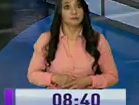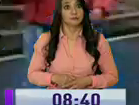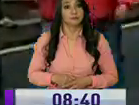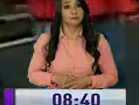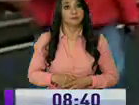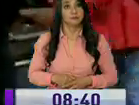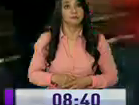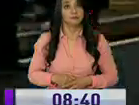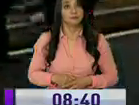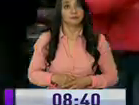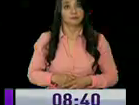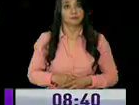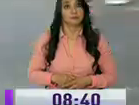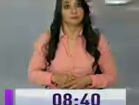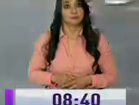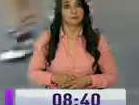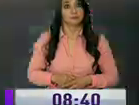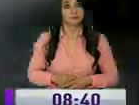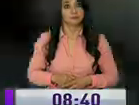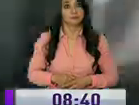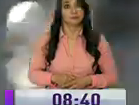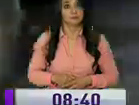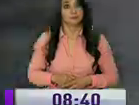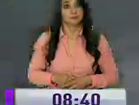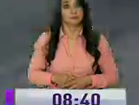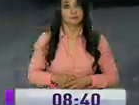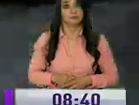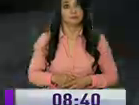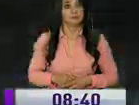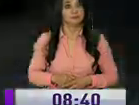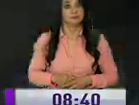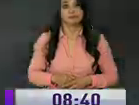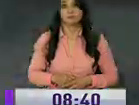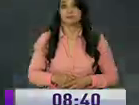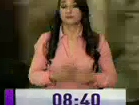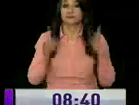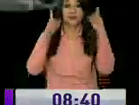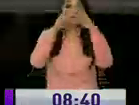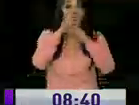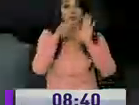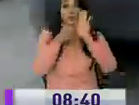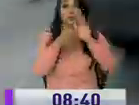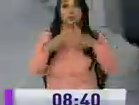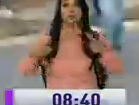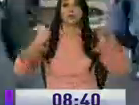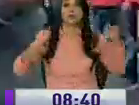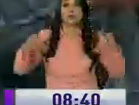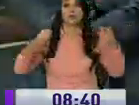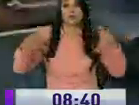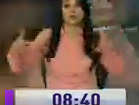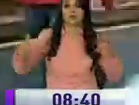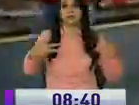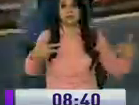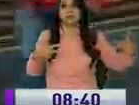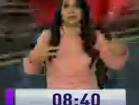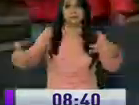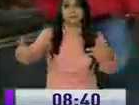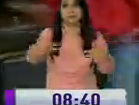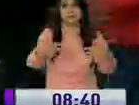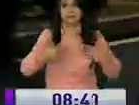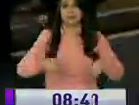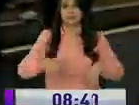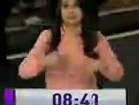está. Claro, ahí estamos, por favor. Es increíble. Está complicada realmente la situación en este sector. Los volqueteros. Sí, eso es lo que decimos. Allá son